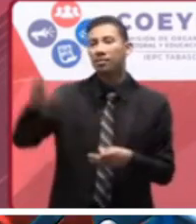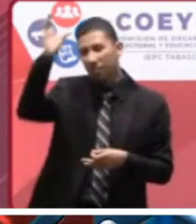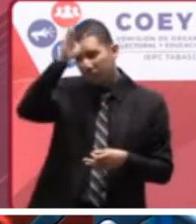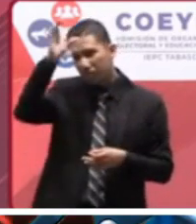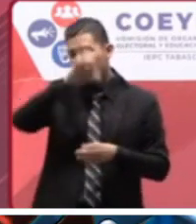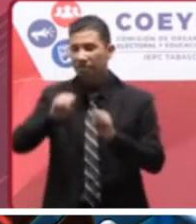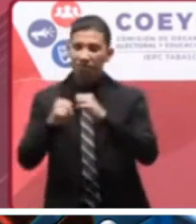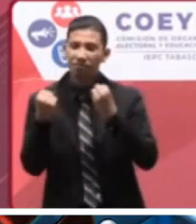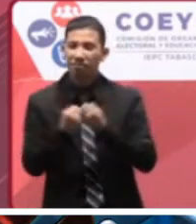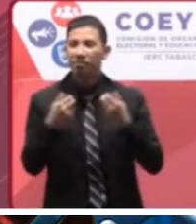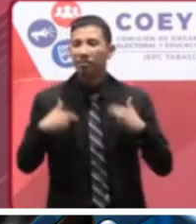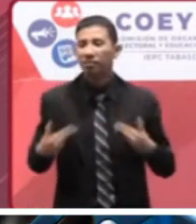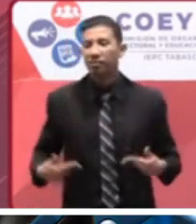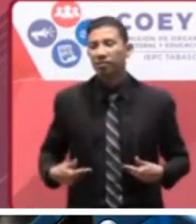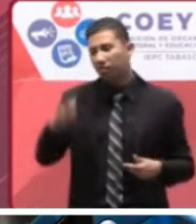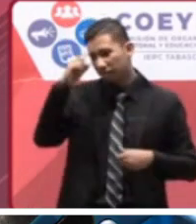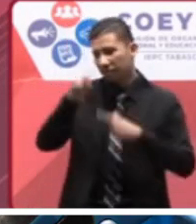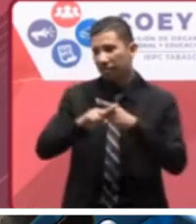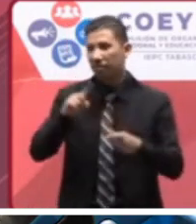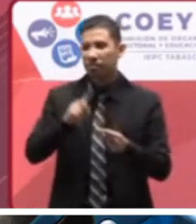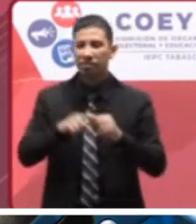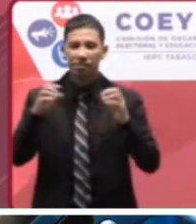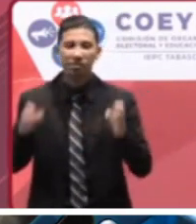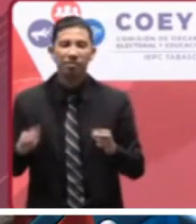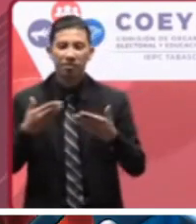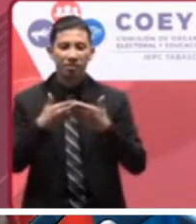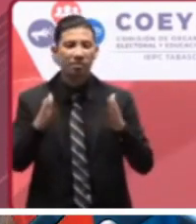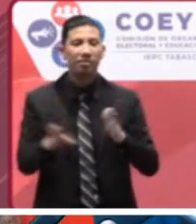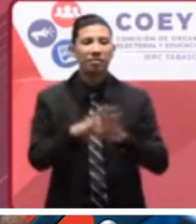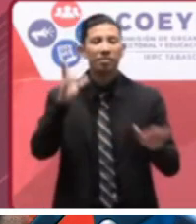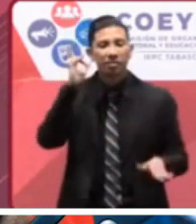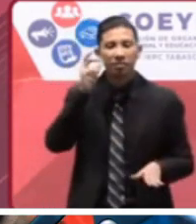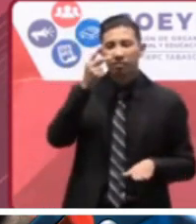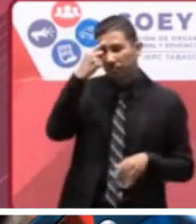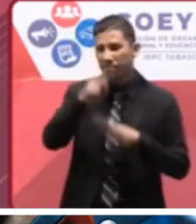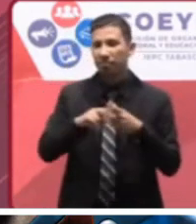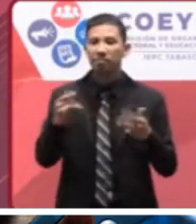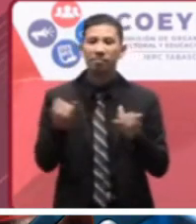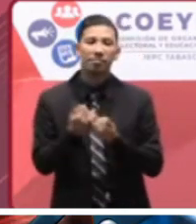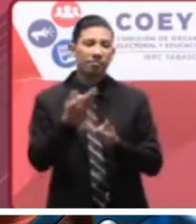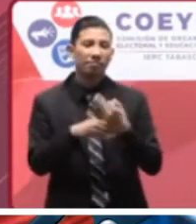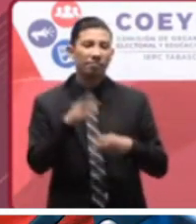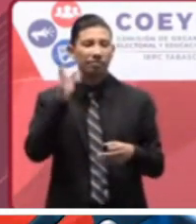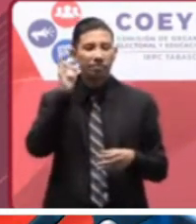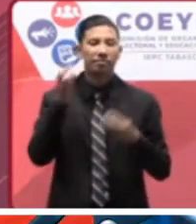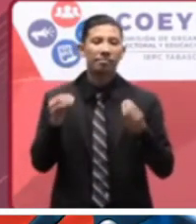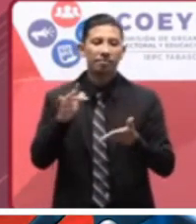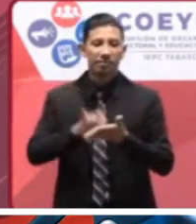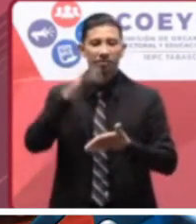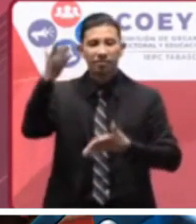de Ciencias Sociales y Humanidades, donde estamos abiertos a escuchar, pero también para que nos escuchen. Muchas